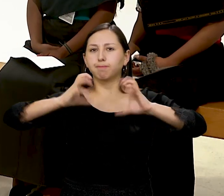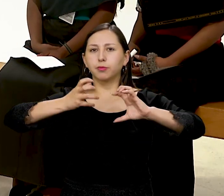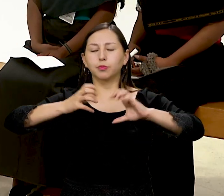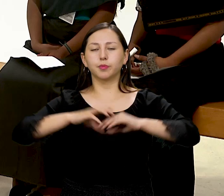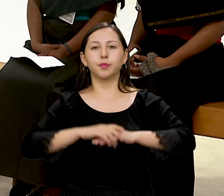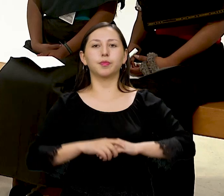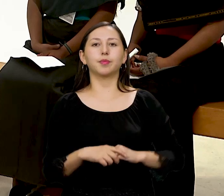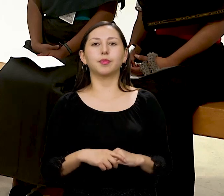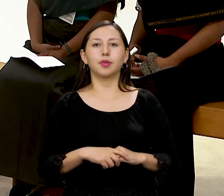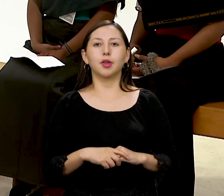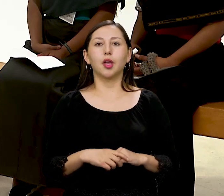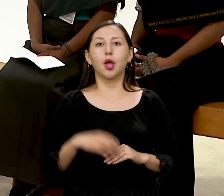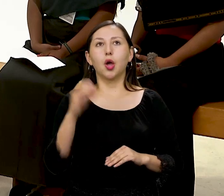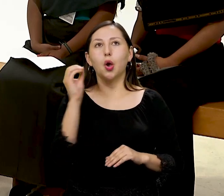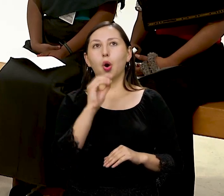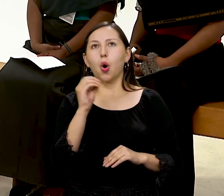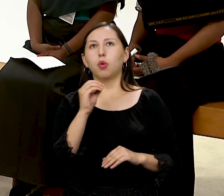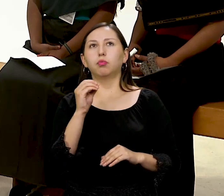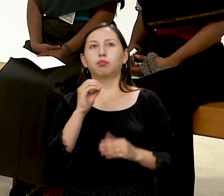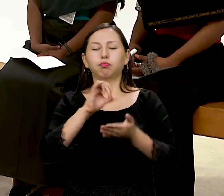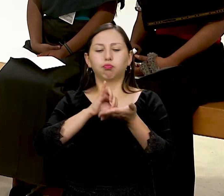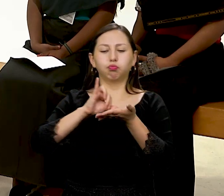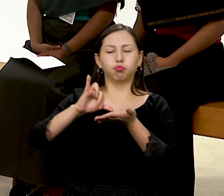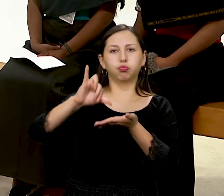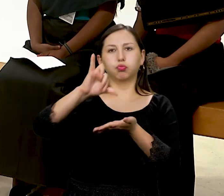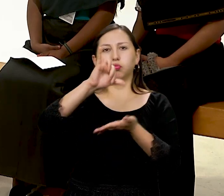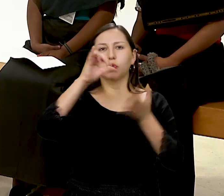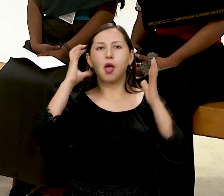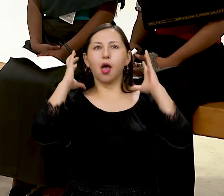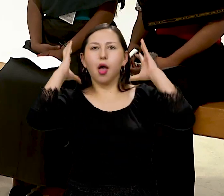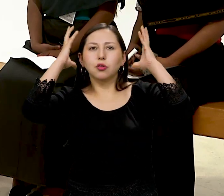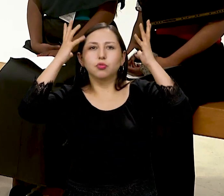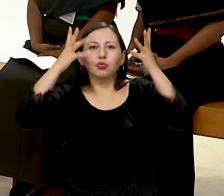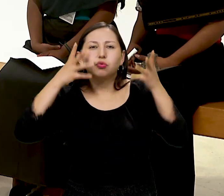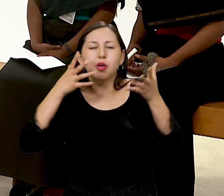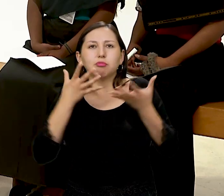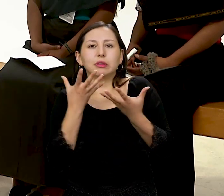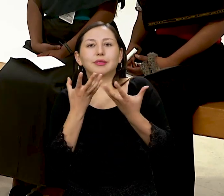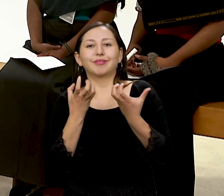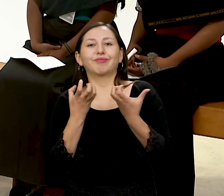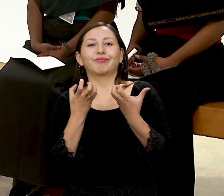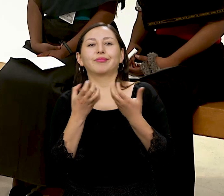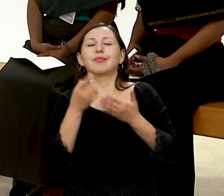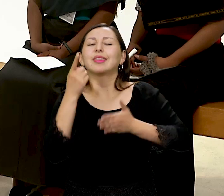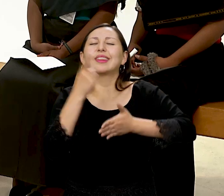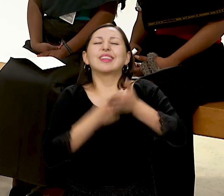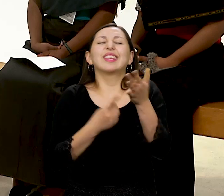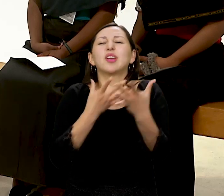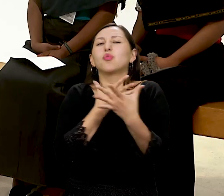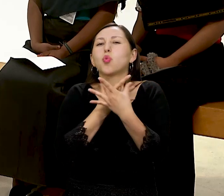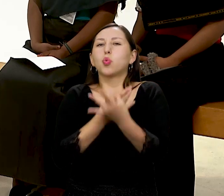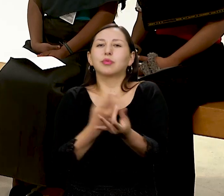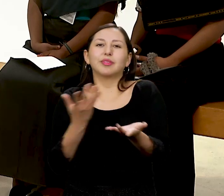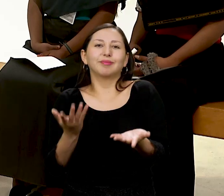esa curiosidad por saber qué pasa en el espacio. Entonces es conocer qué me interesa, qué me